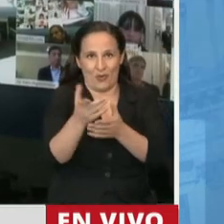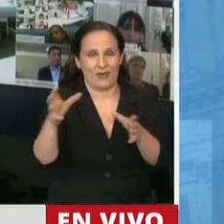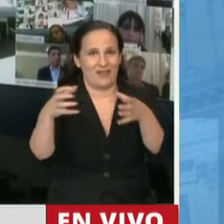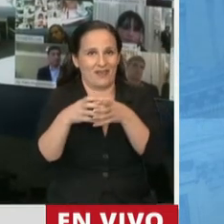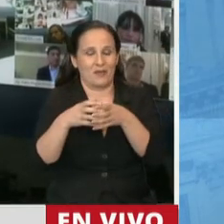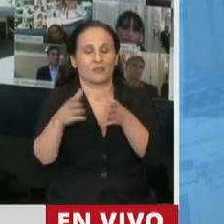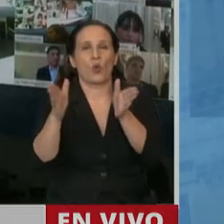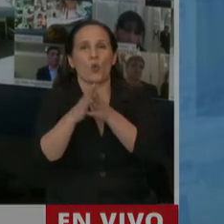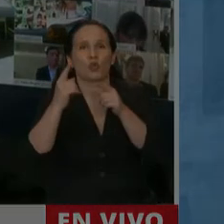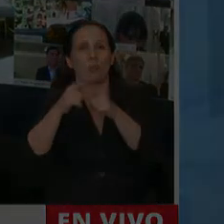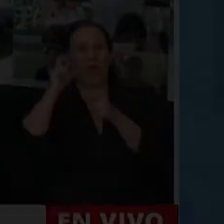Gracias, diputada.